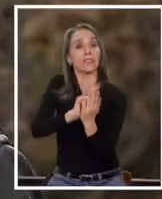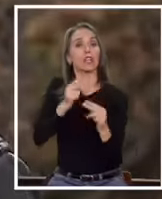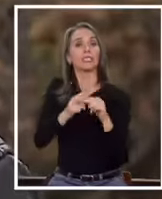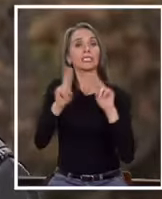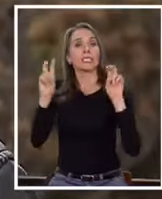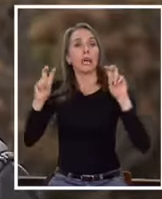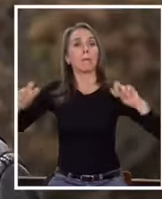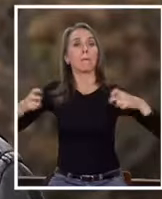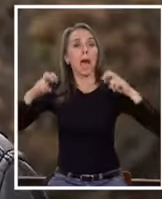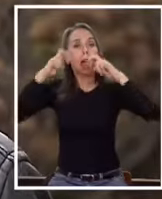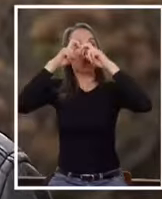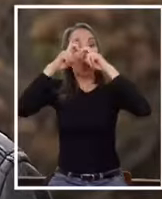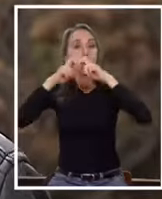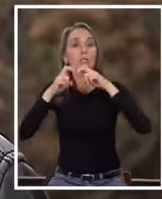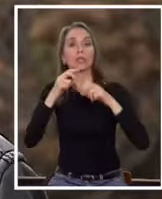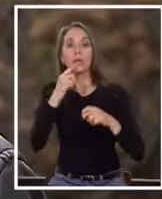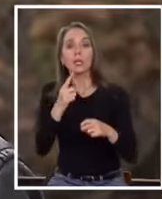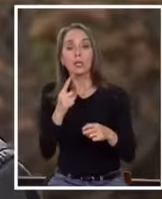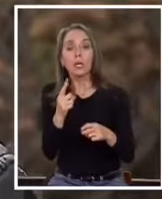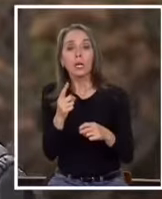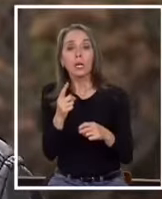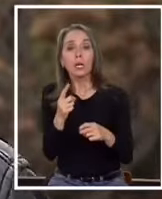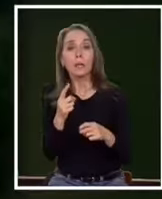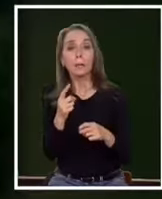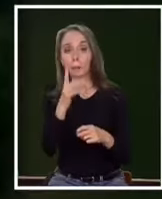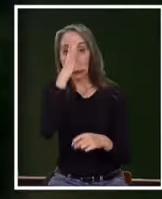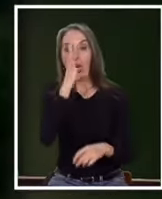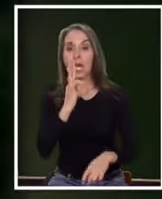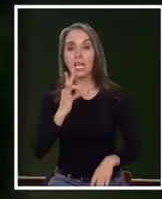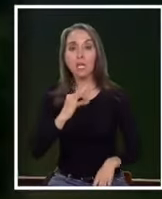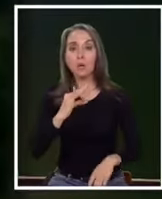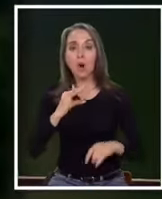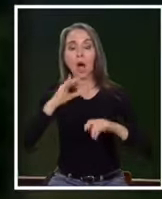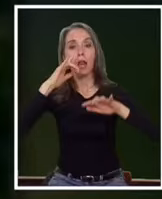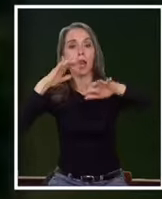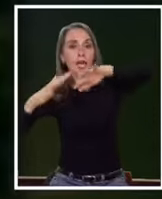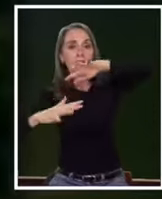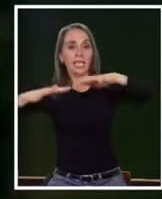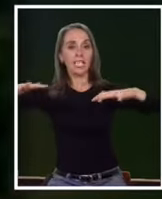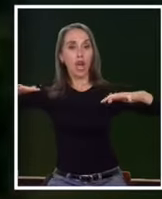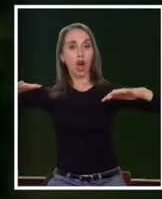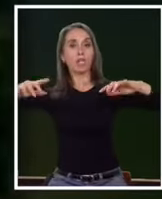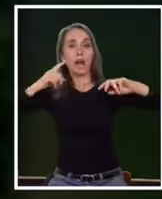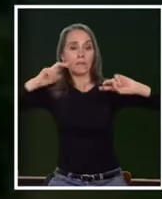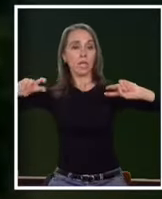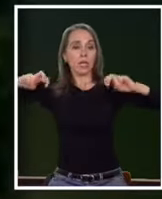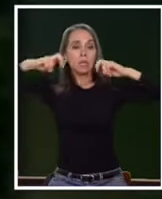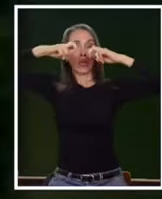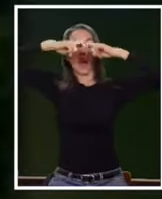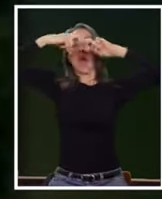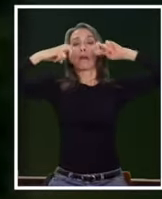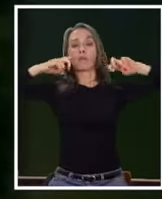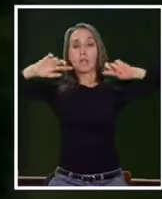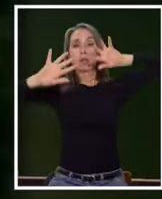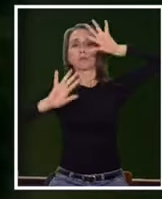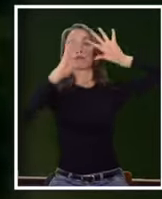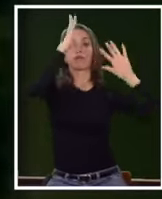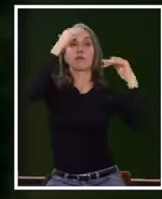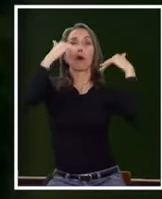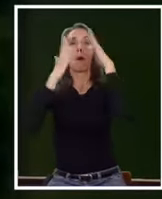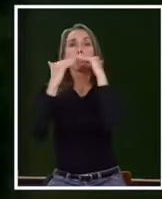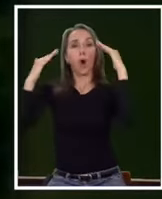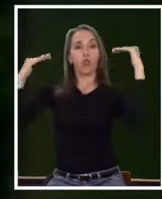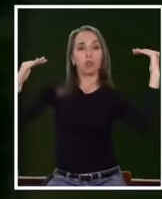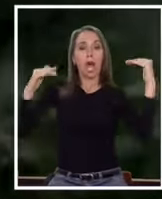Cuando eligen salir a un lugar y homologar la geografía con la música, la fórmula es bien